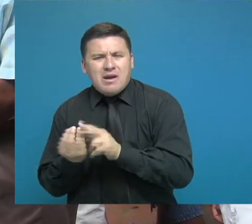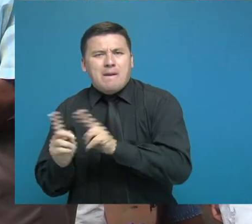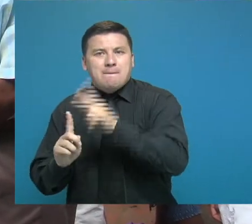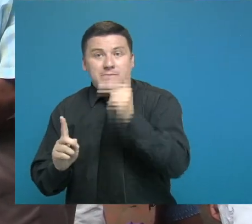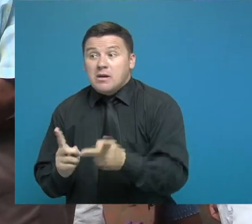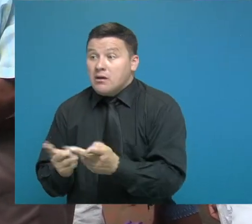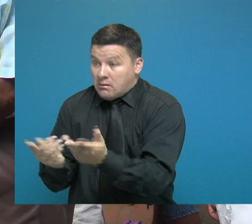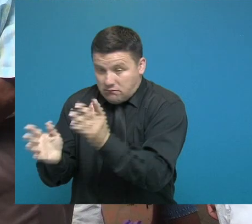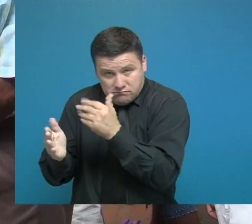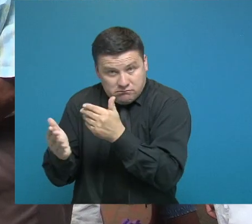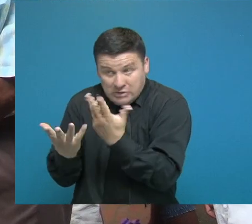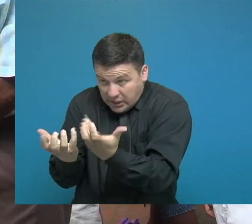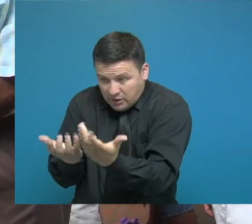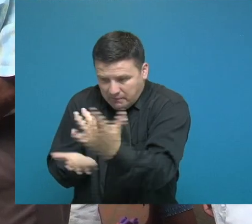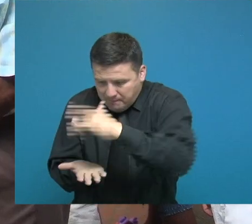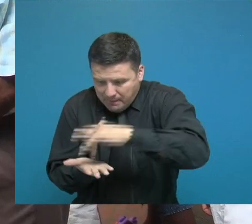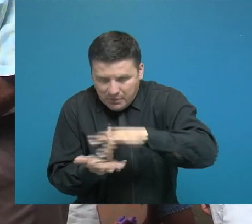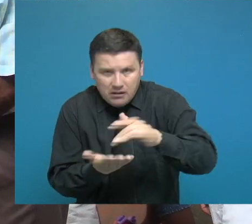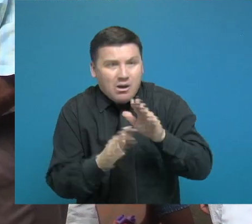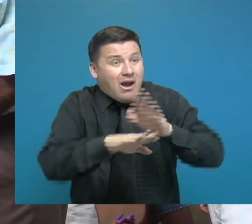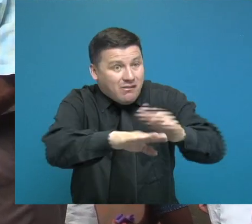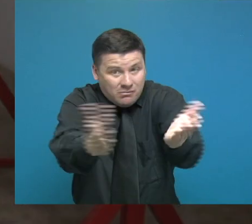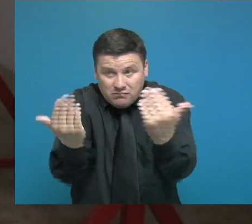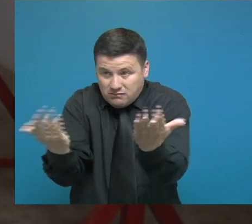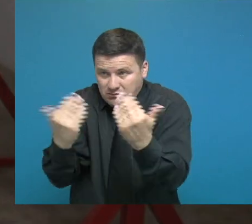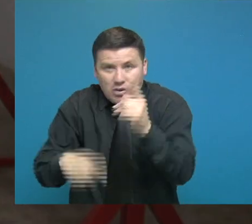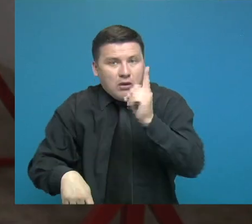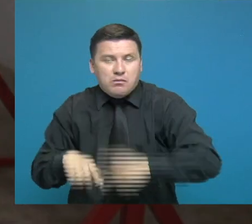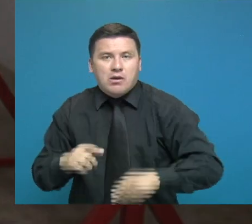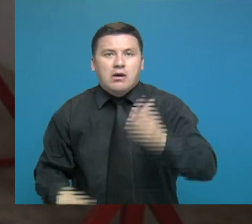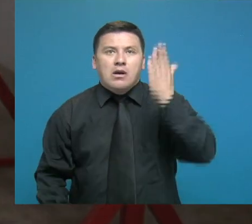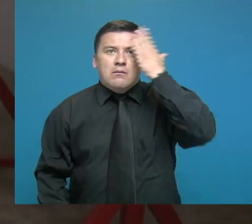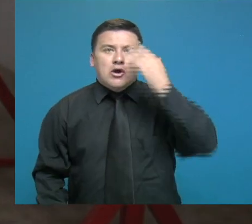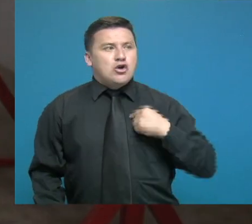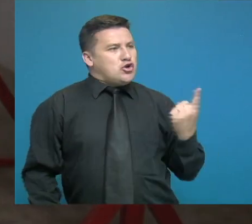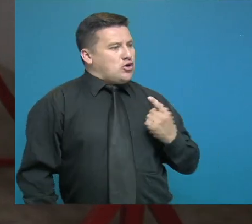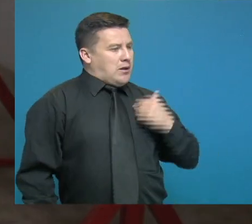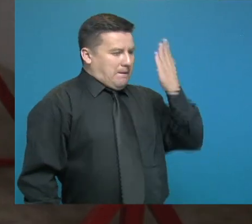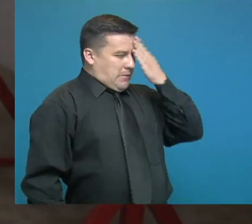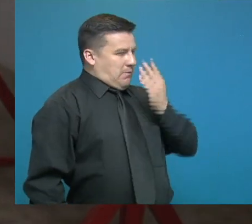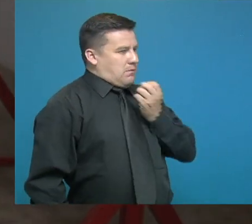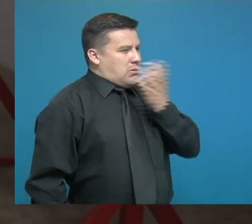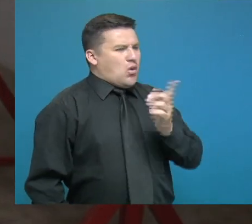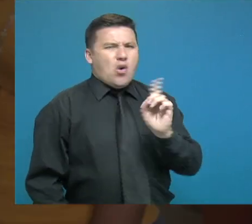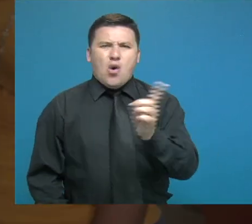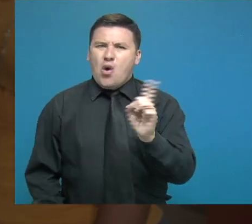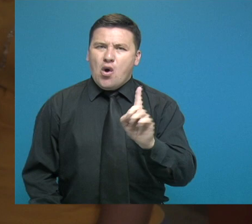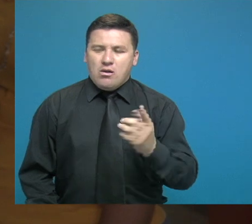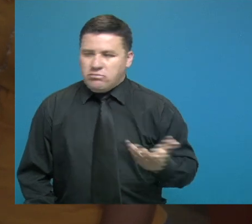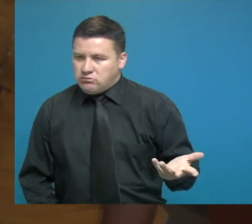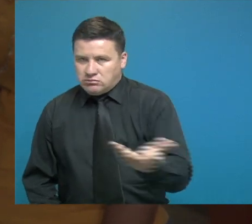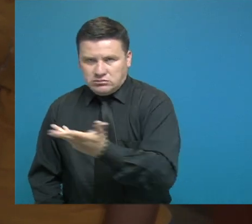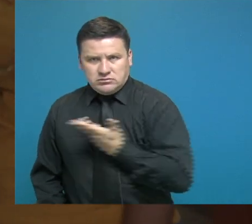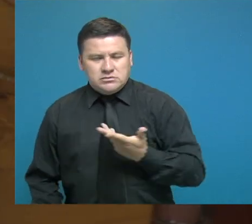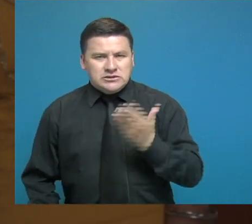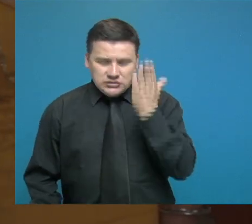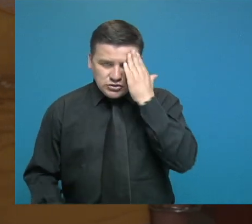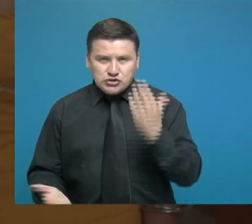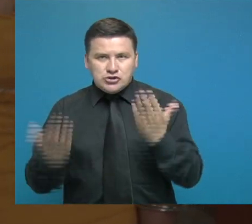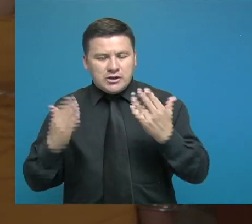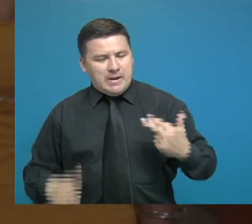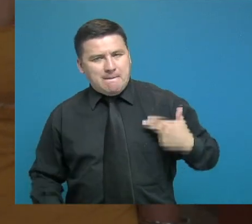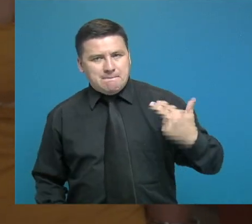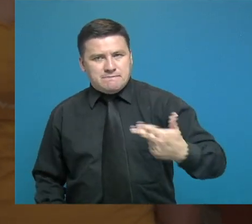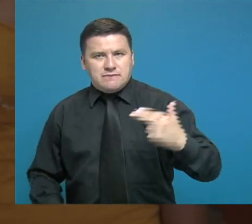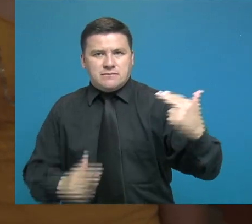organizaciones de víctimas que quieran hacer memoria histórica. El mensaje es: no podemos hacer memoria solos, pero además no sería conveniente para